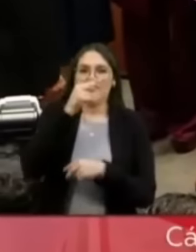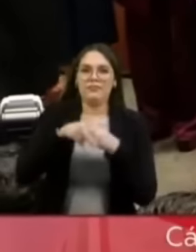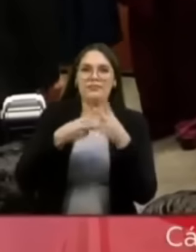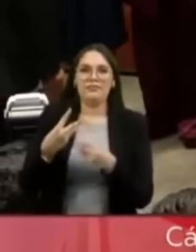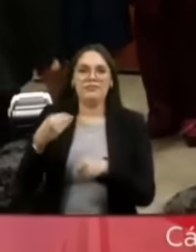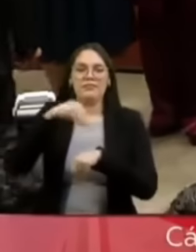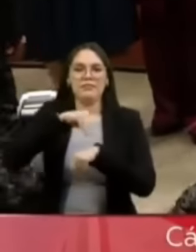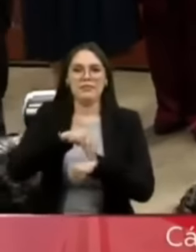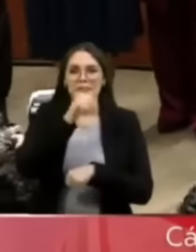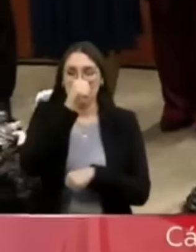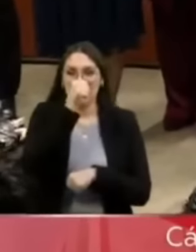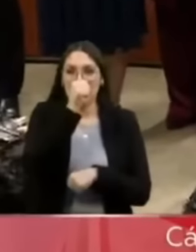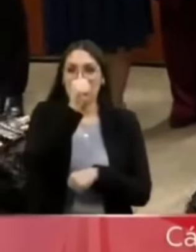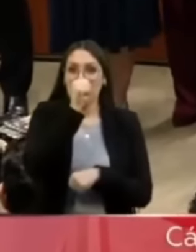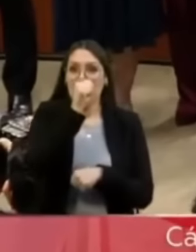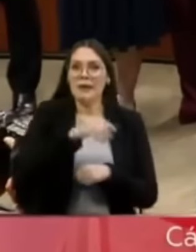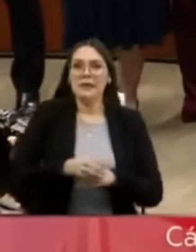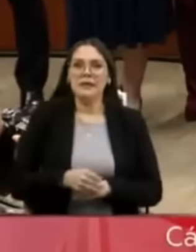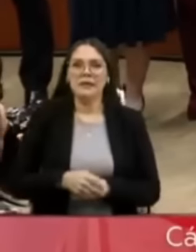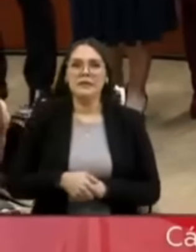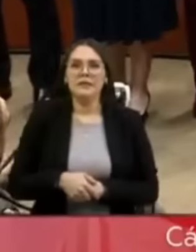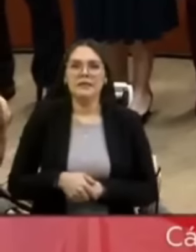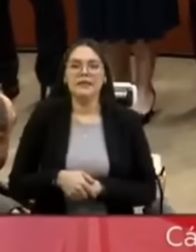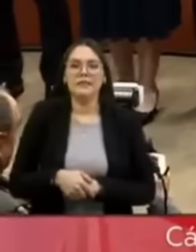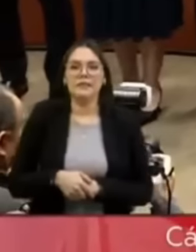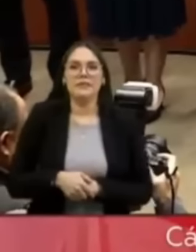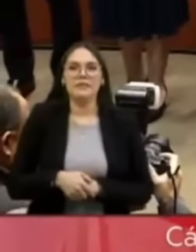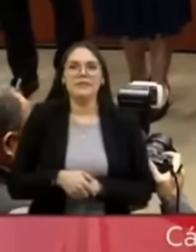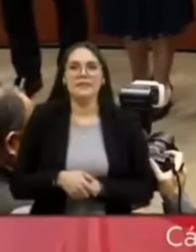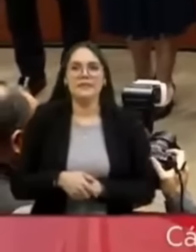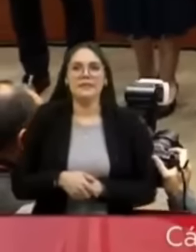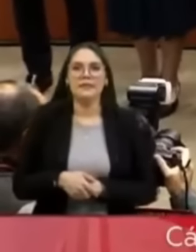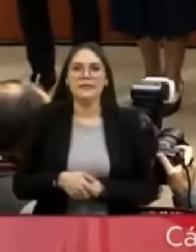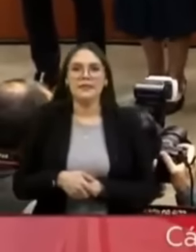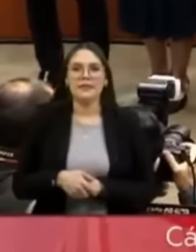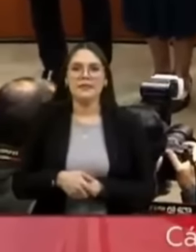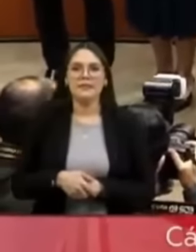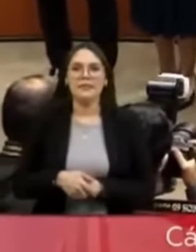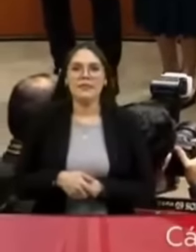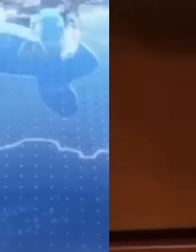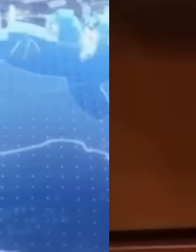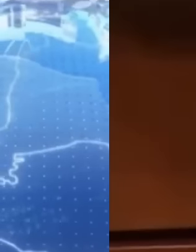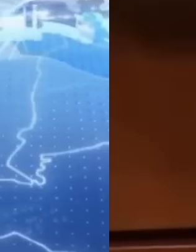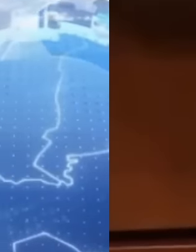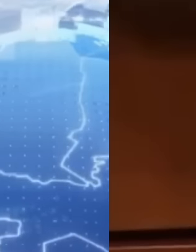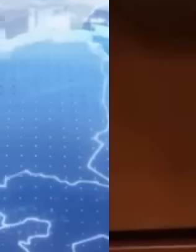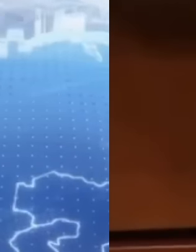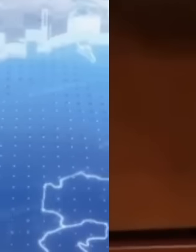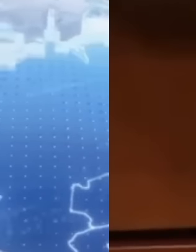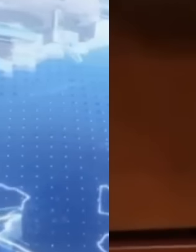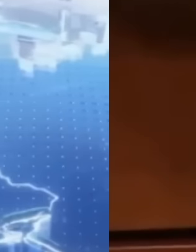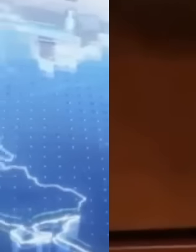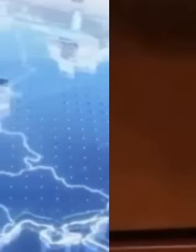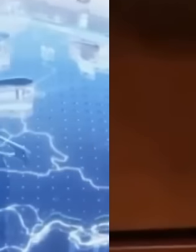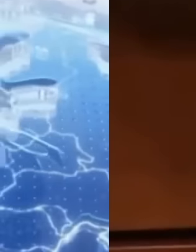que no lo puede creer que ya Morena pues tiene esta mayoría calificada para aprobar la reforma al Poder Judicial. Hubiera sido